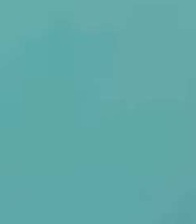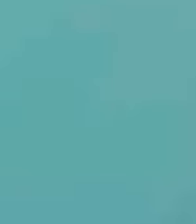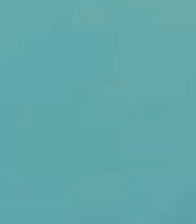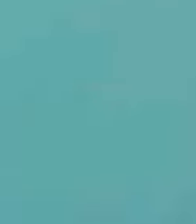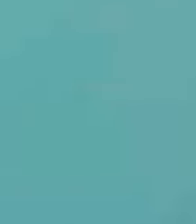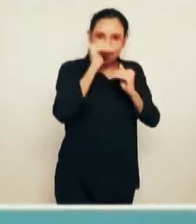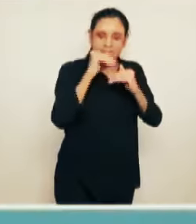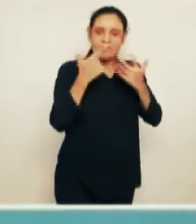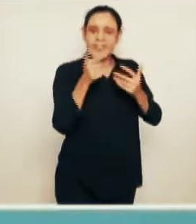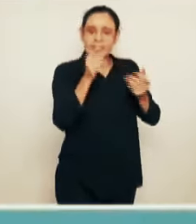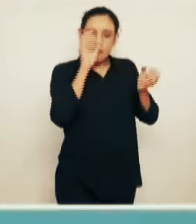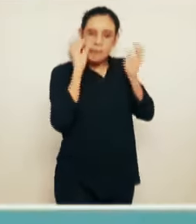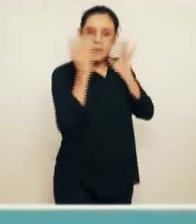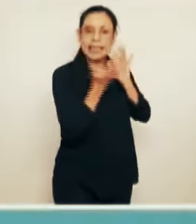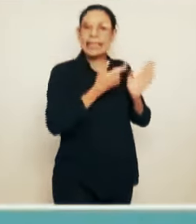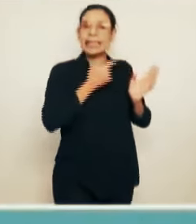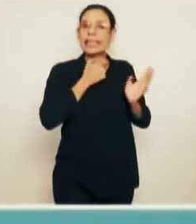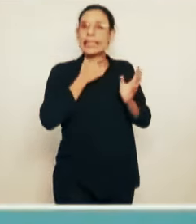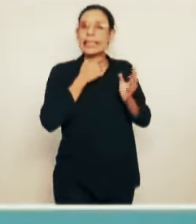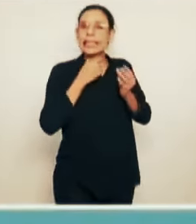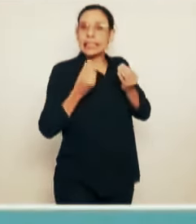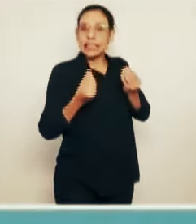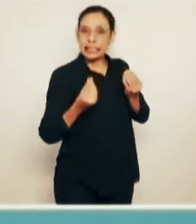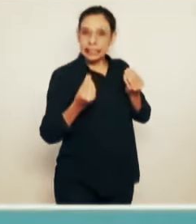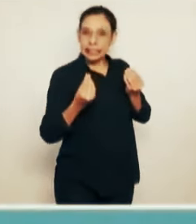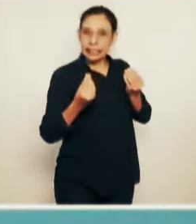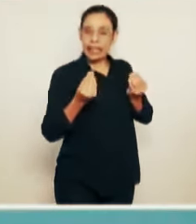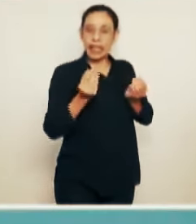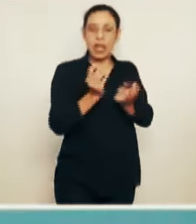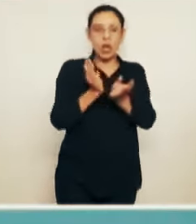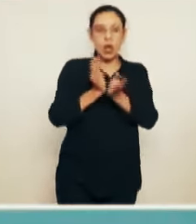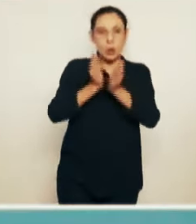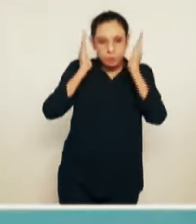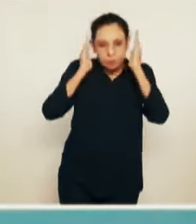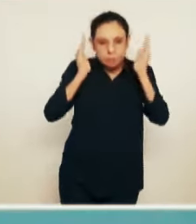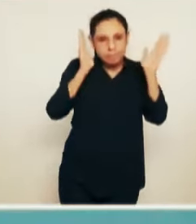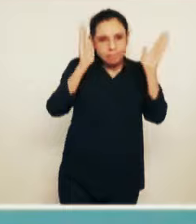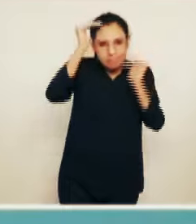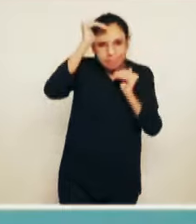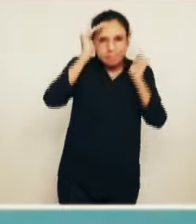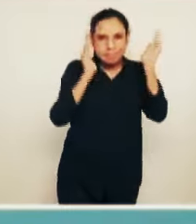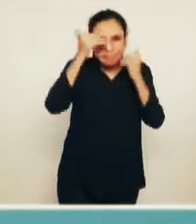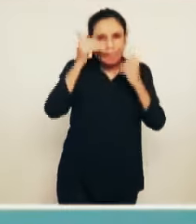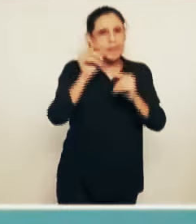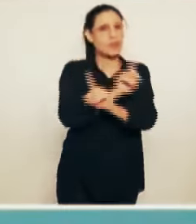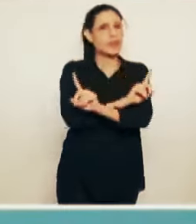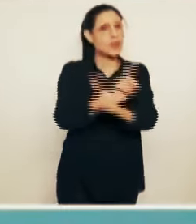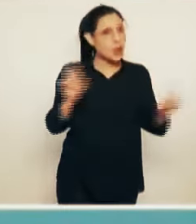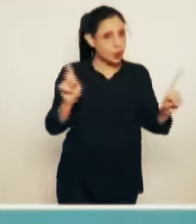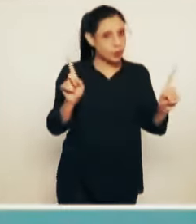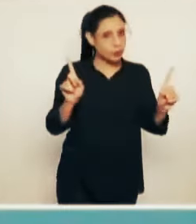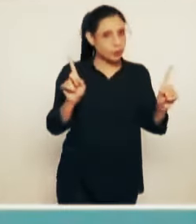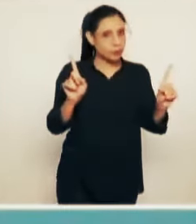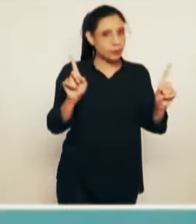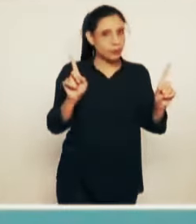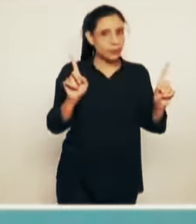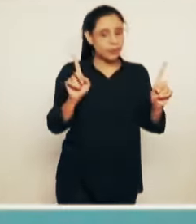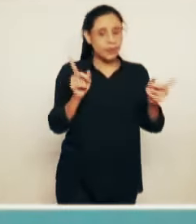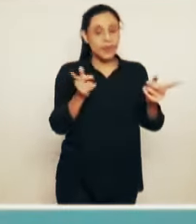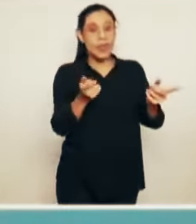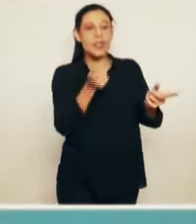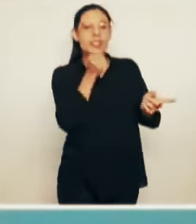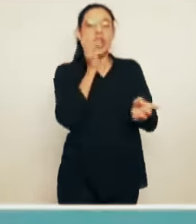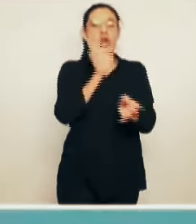quiere acomodar la cabeza al sombrero. No, presidente. Cuando el sombrero no entra, no achique